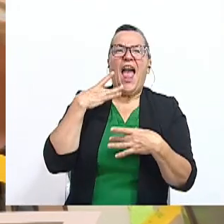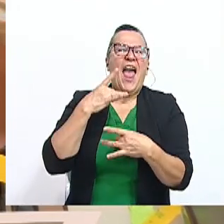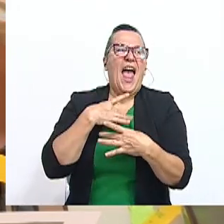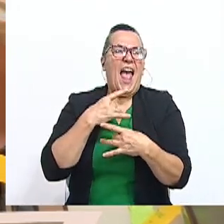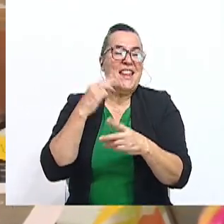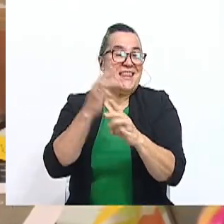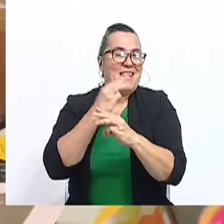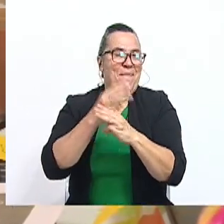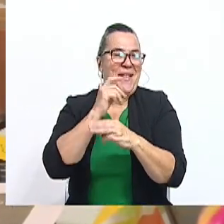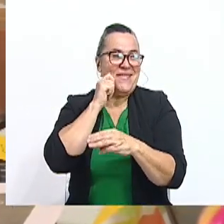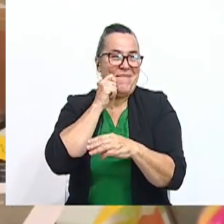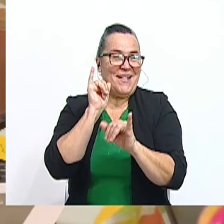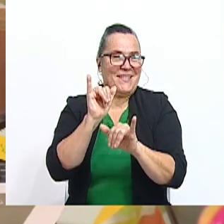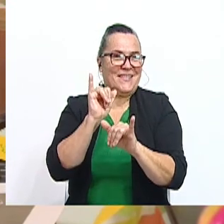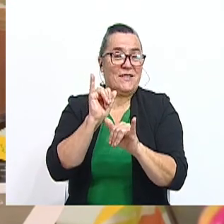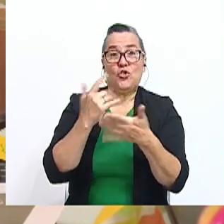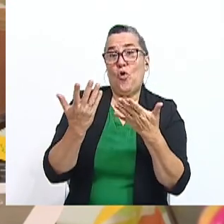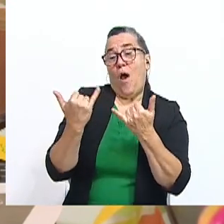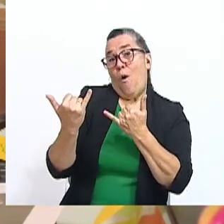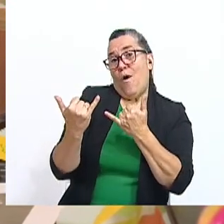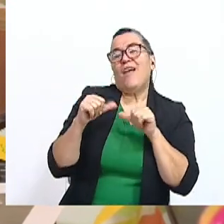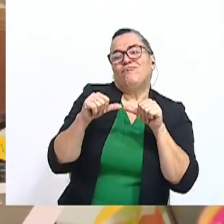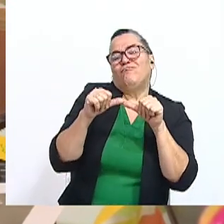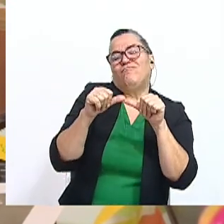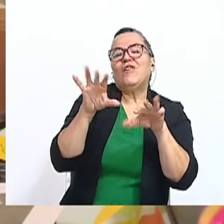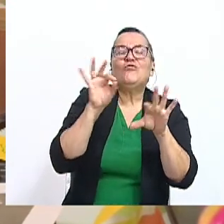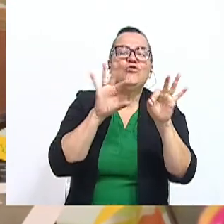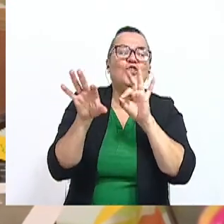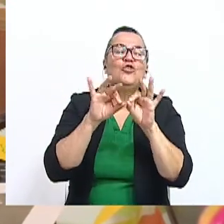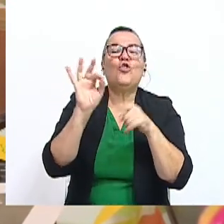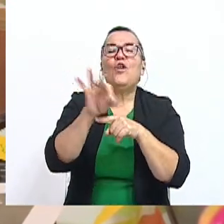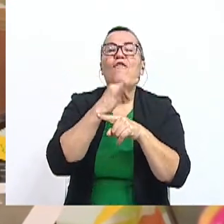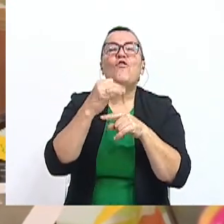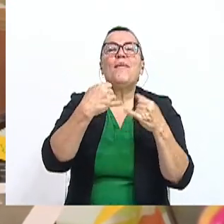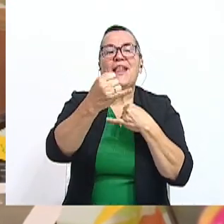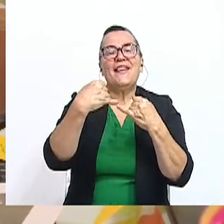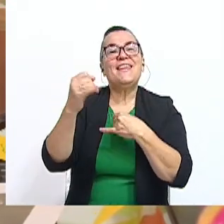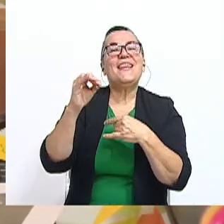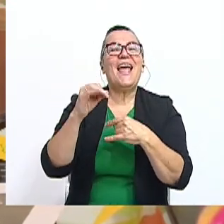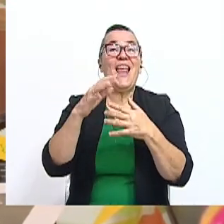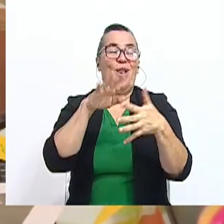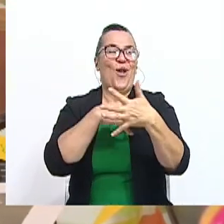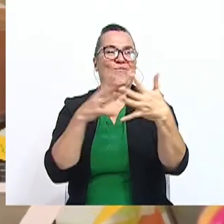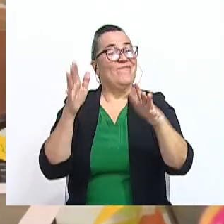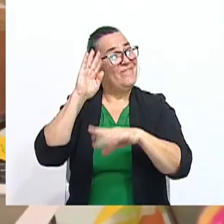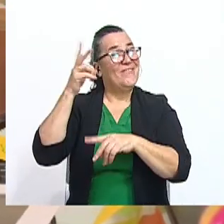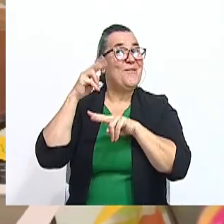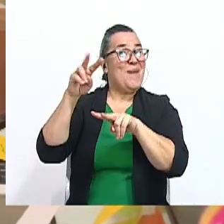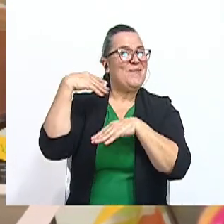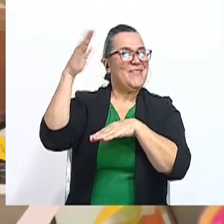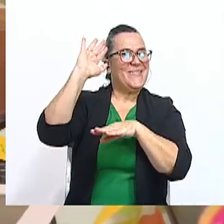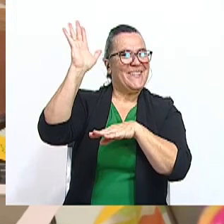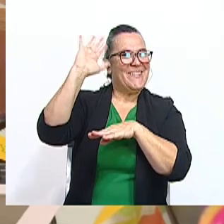las matemáticas. Yo mientras tanto voy a seguir escogiendo un estilo de hilorama. ¡Nos vemos!